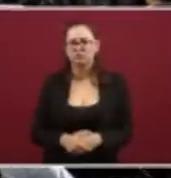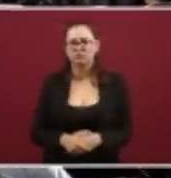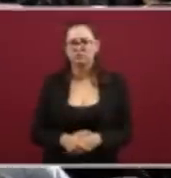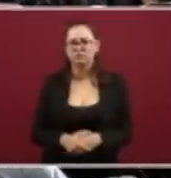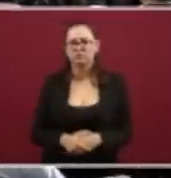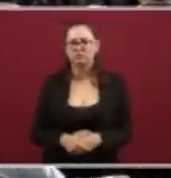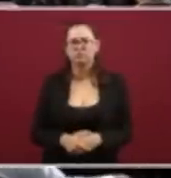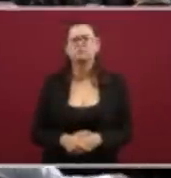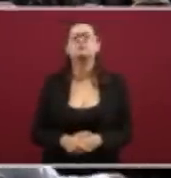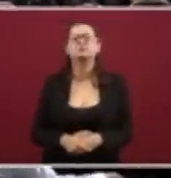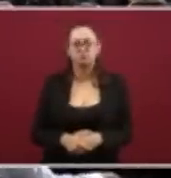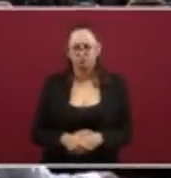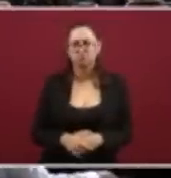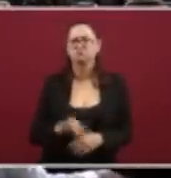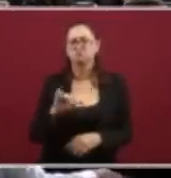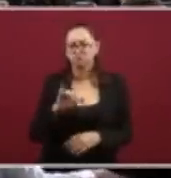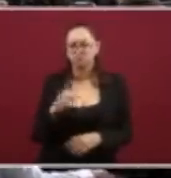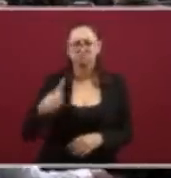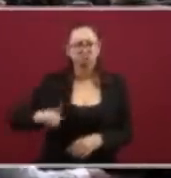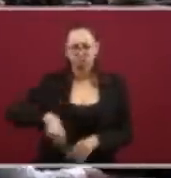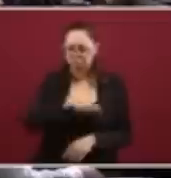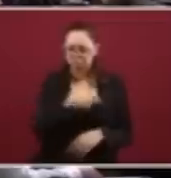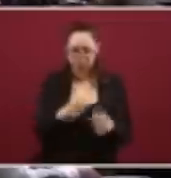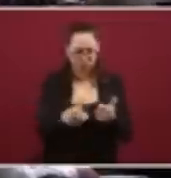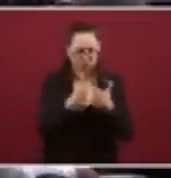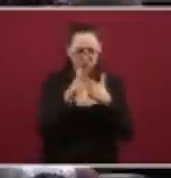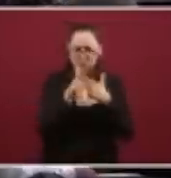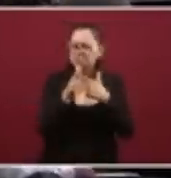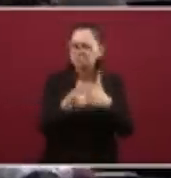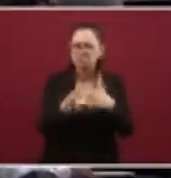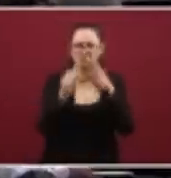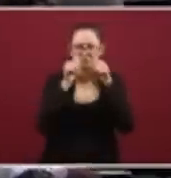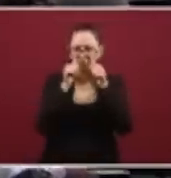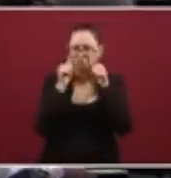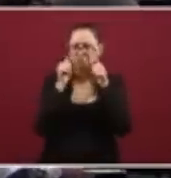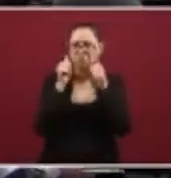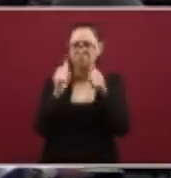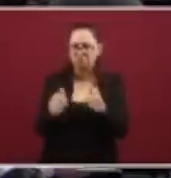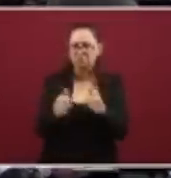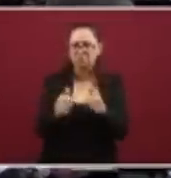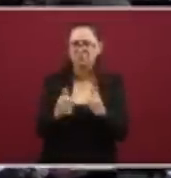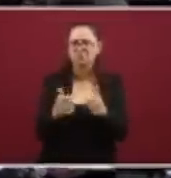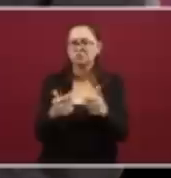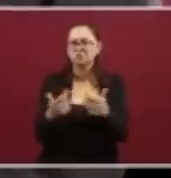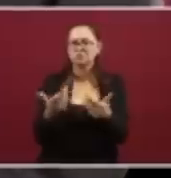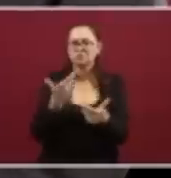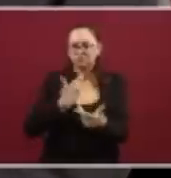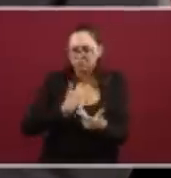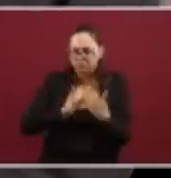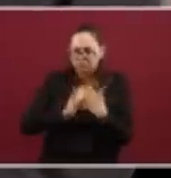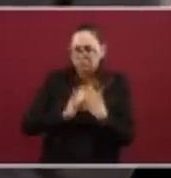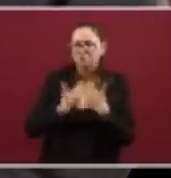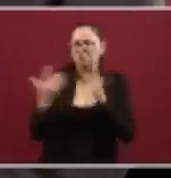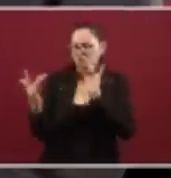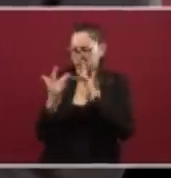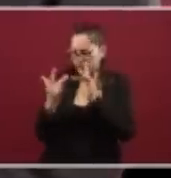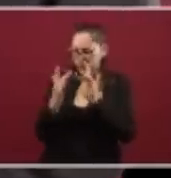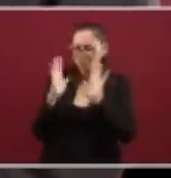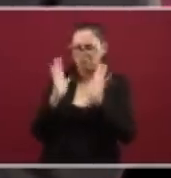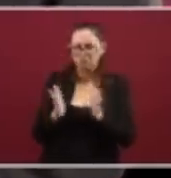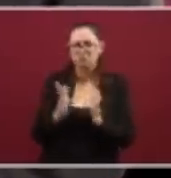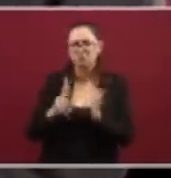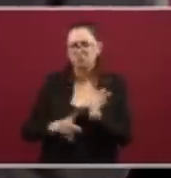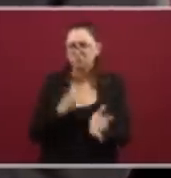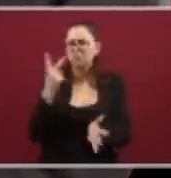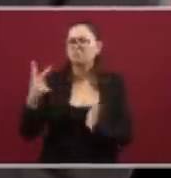por supuesto que seguiremos atendiendo los directamente el director es otro mexicano seguro social y un servidor he hablado en vista en